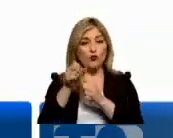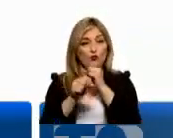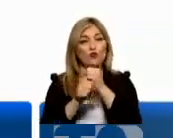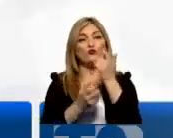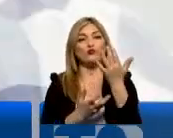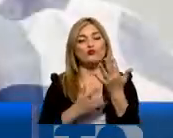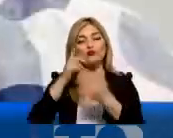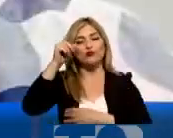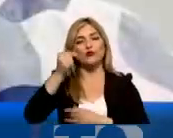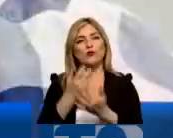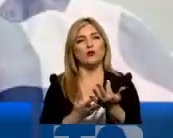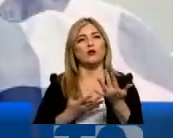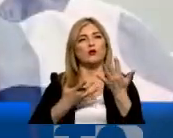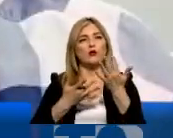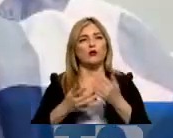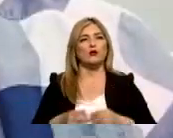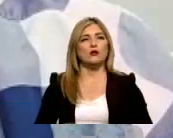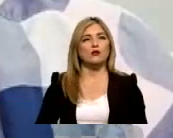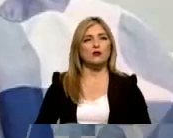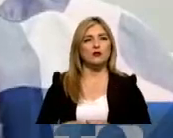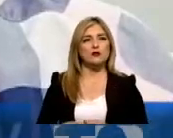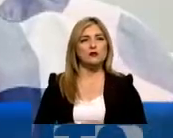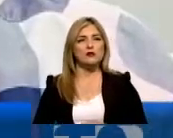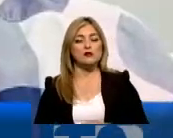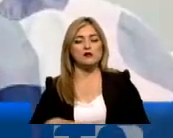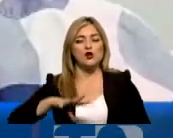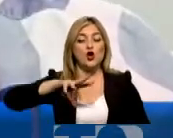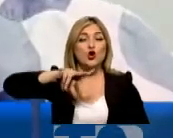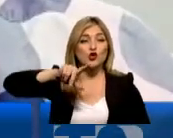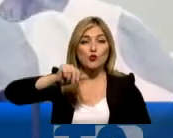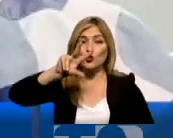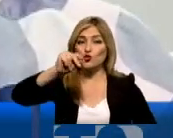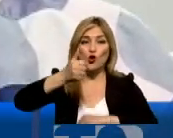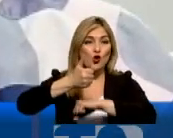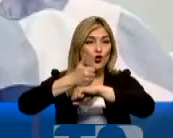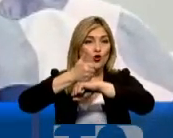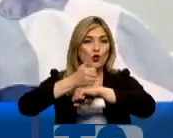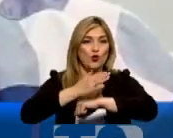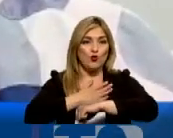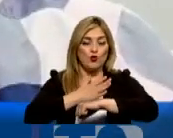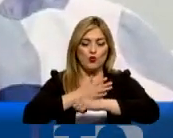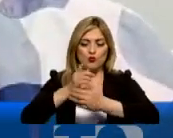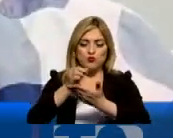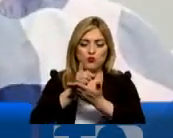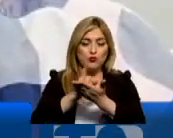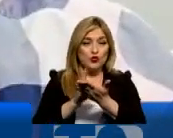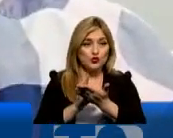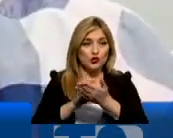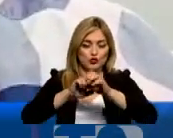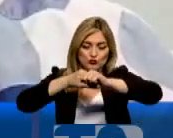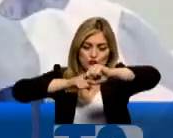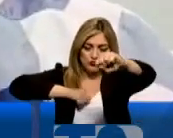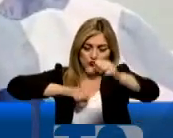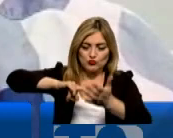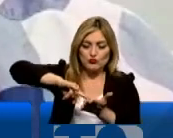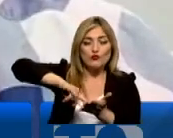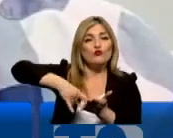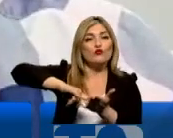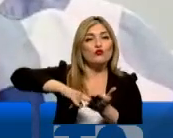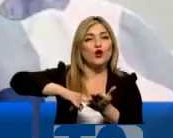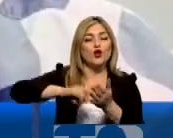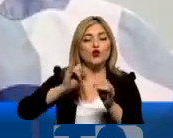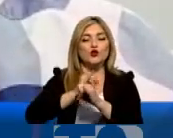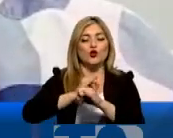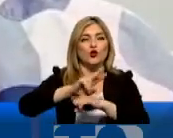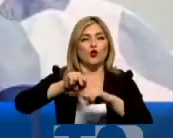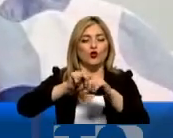Estado responda. En otras palabras, es un plagio y uso no autorizado de nuestros diseños por parte de los diseñadores del SECOP